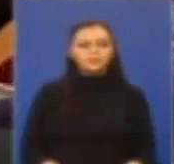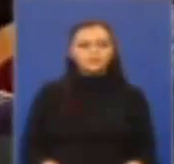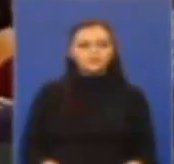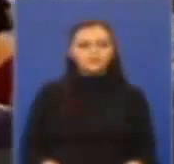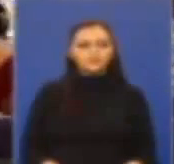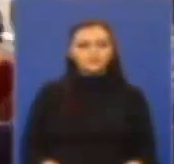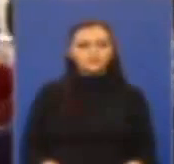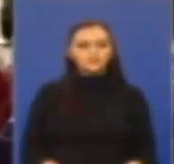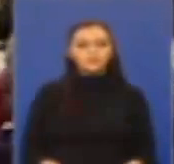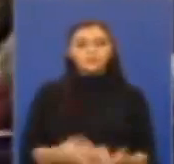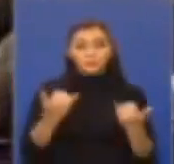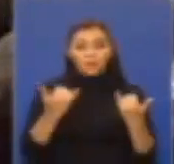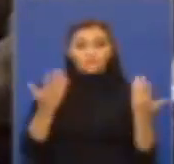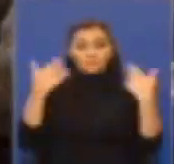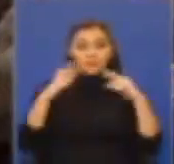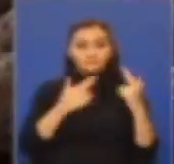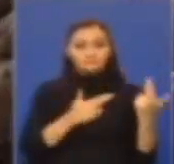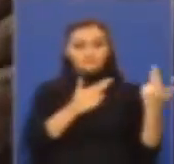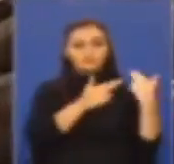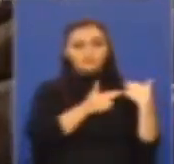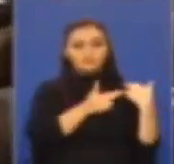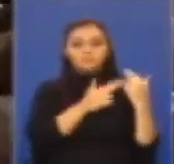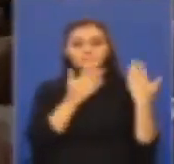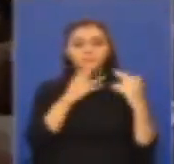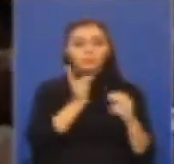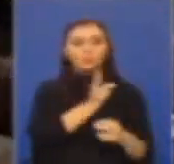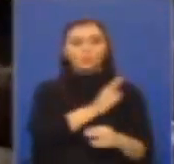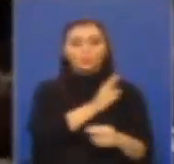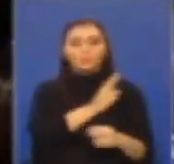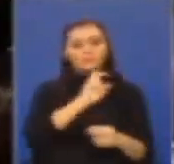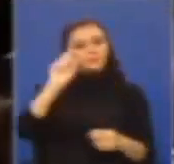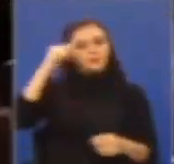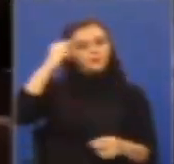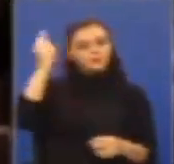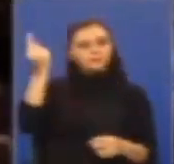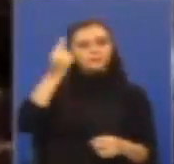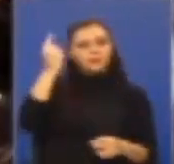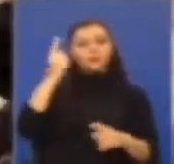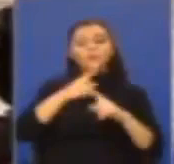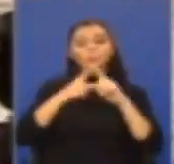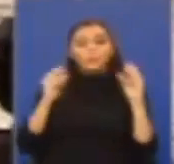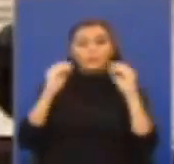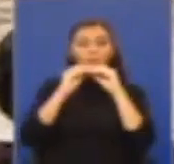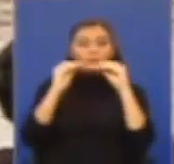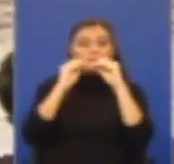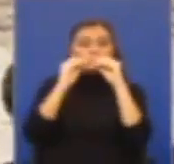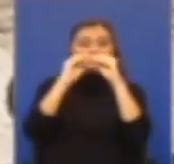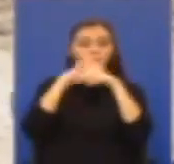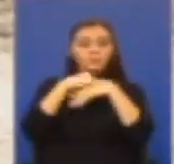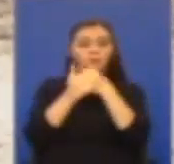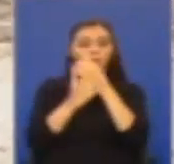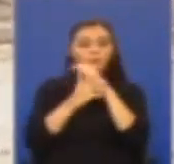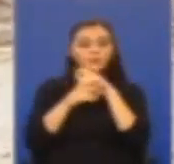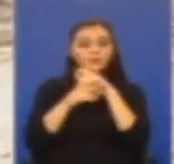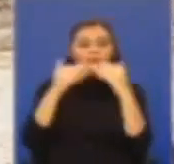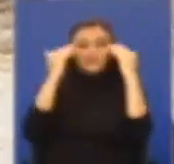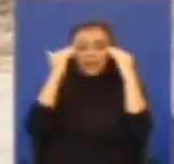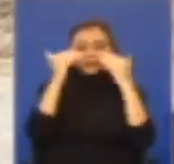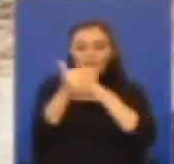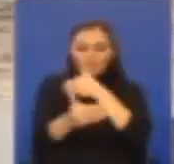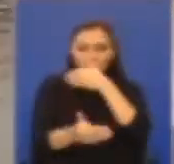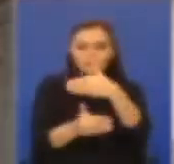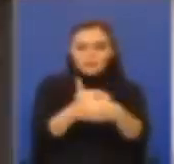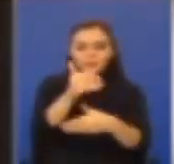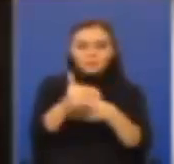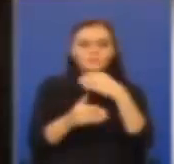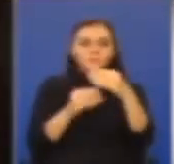todavía ya está en manos civiles, en la Universidad del Estado, pero podemos sacarle mucho más provecho. Se ha avanzado. Pero falta mucho